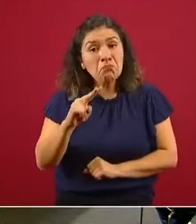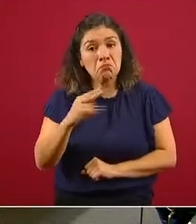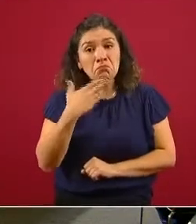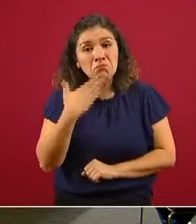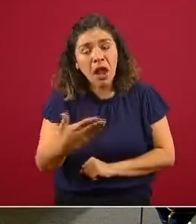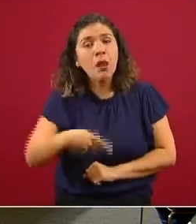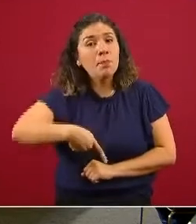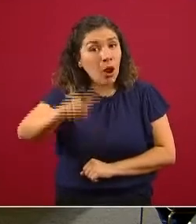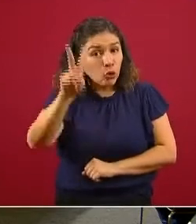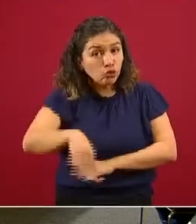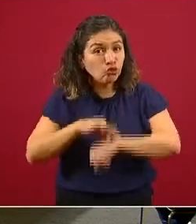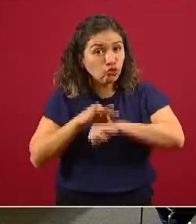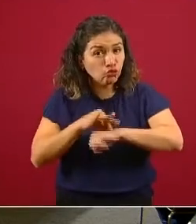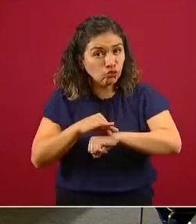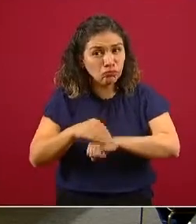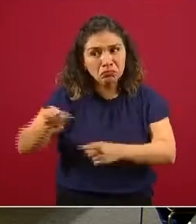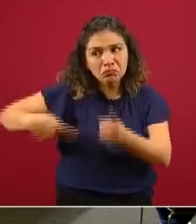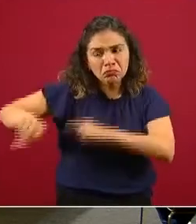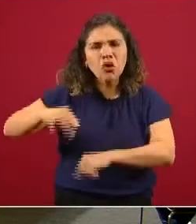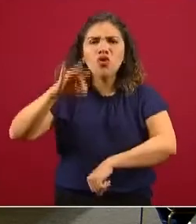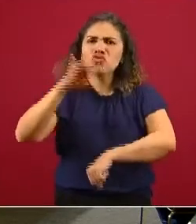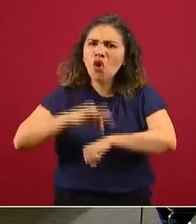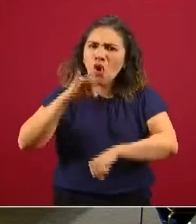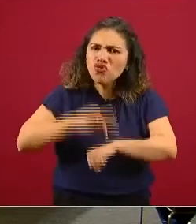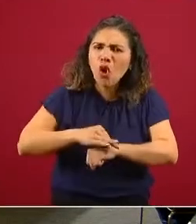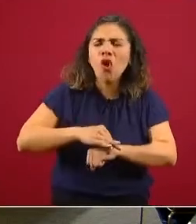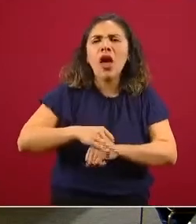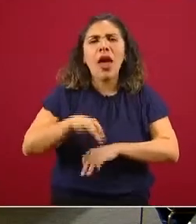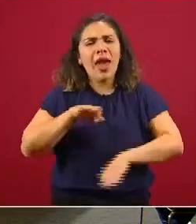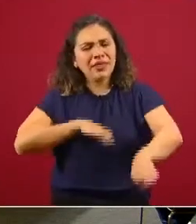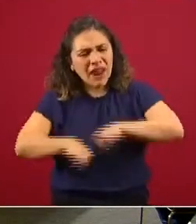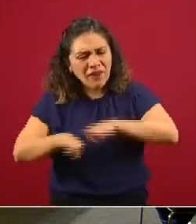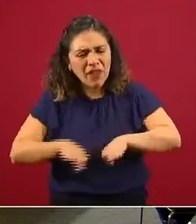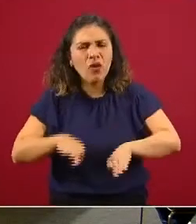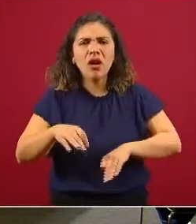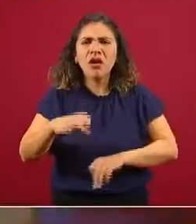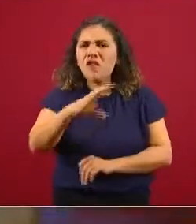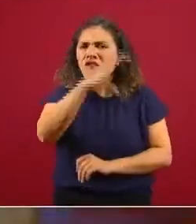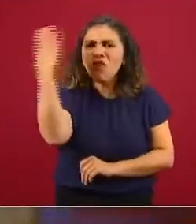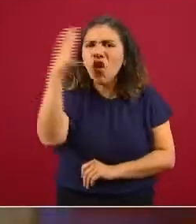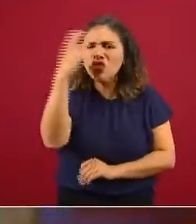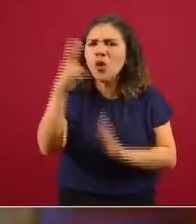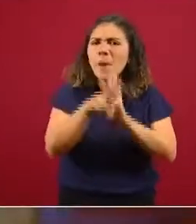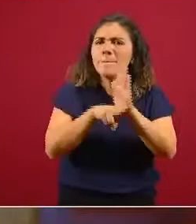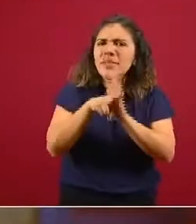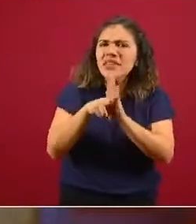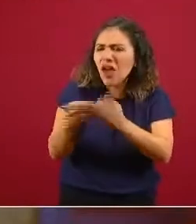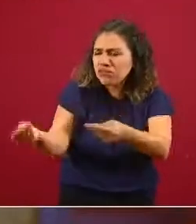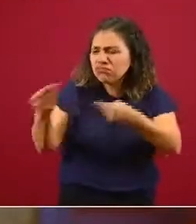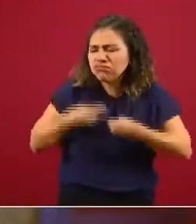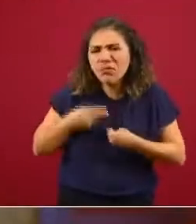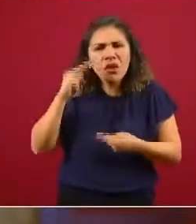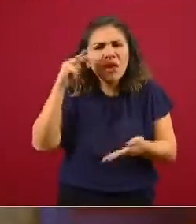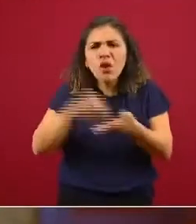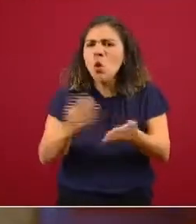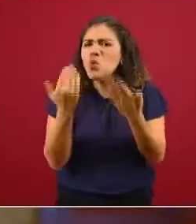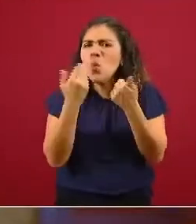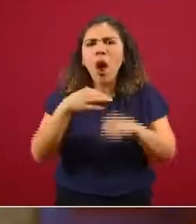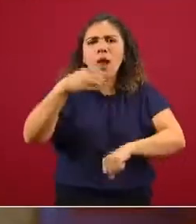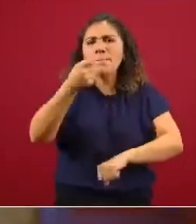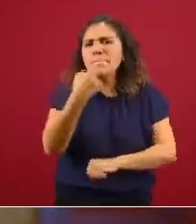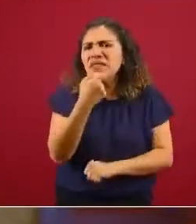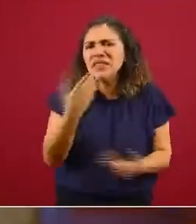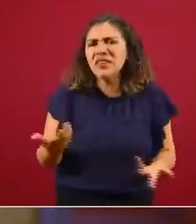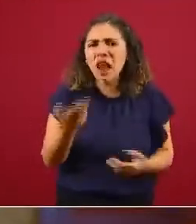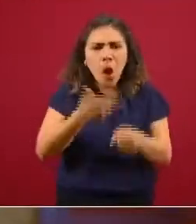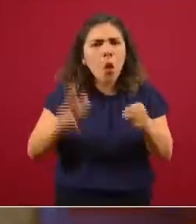pero en la realidad nos están mandando los médicos, los empleados, fotografías, videos, donde no hay medicamento, donde